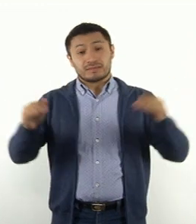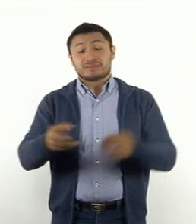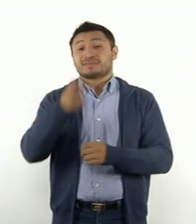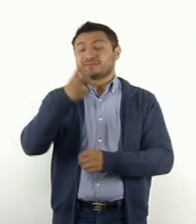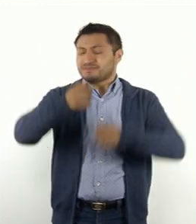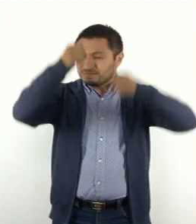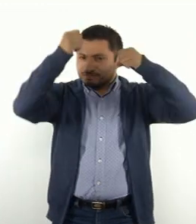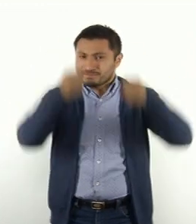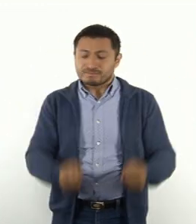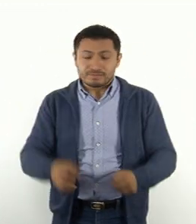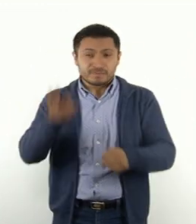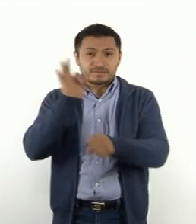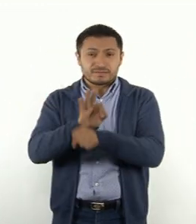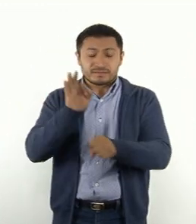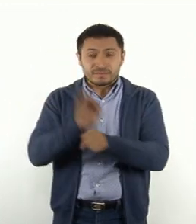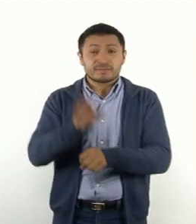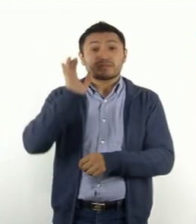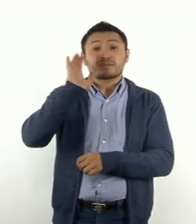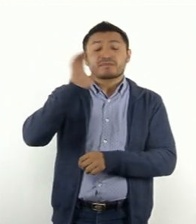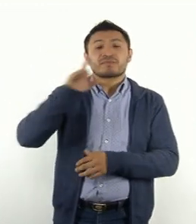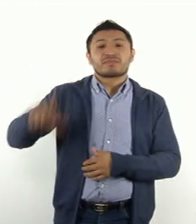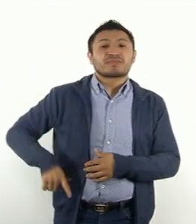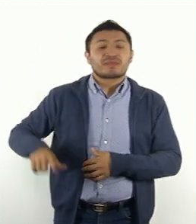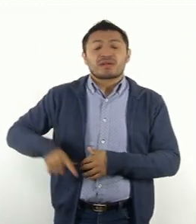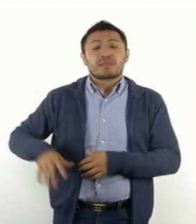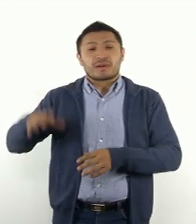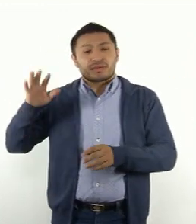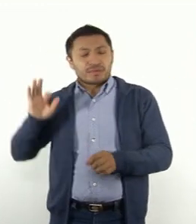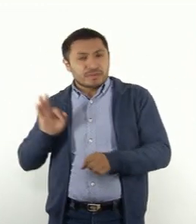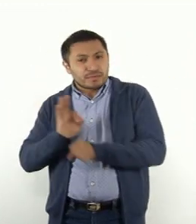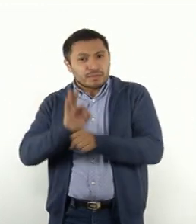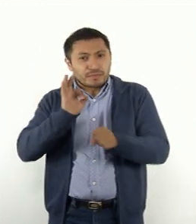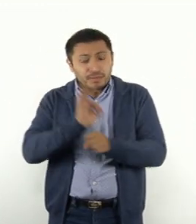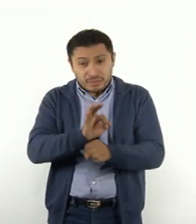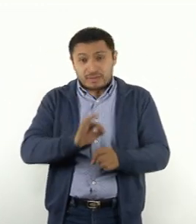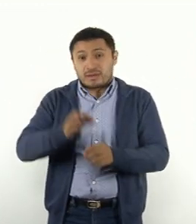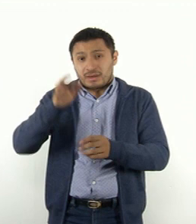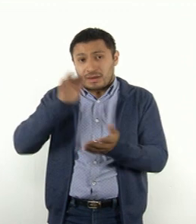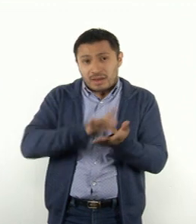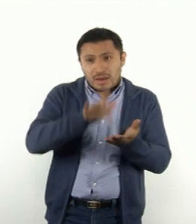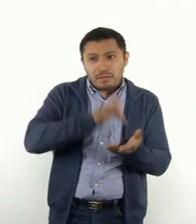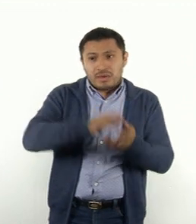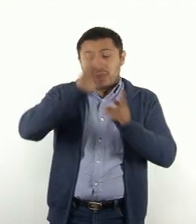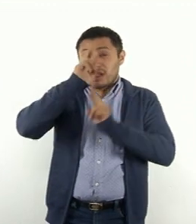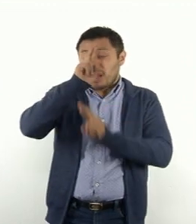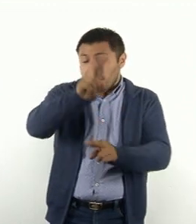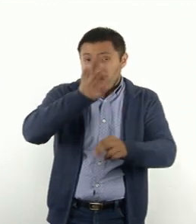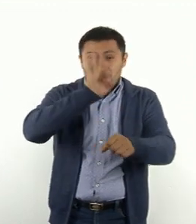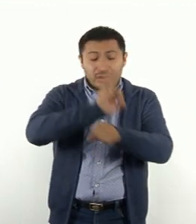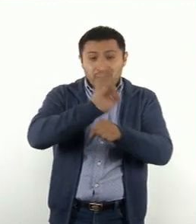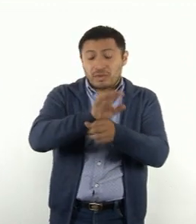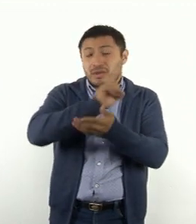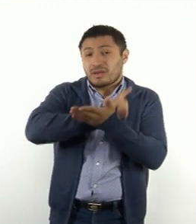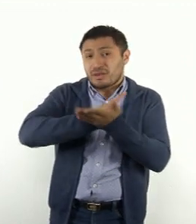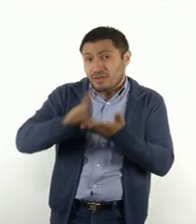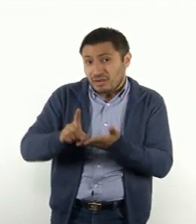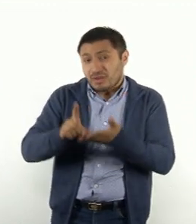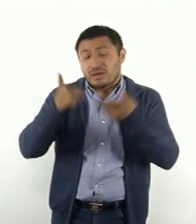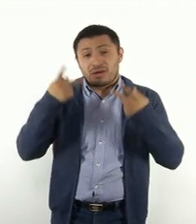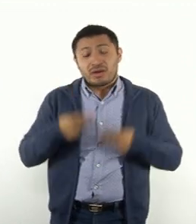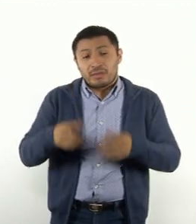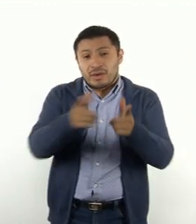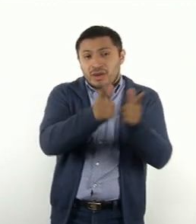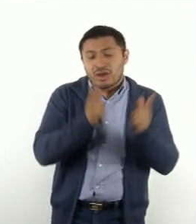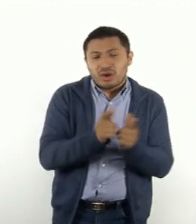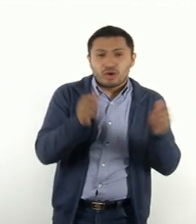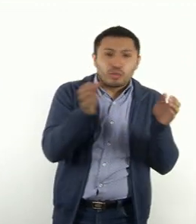cuando el gobierno de la mayoría va acompañado del respeto y la protección de los derechos de las minorías